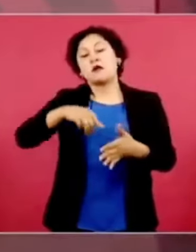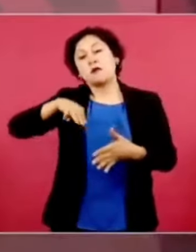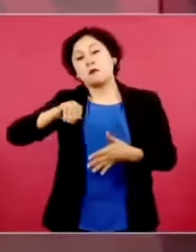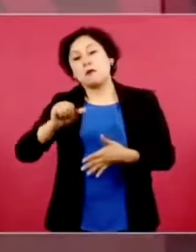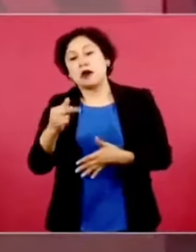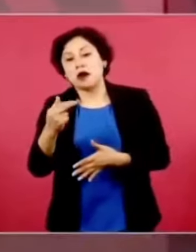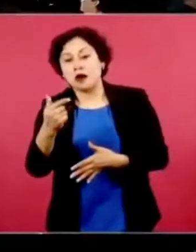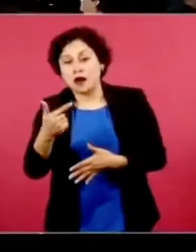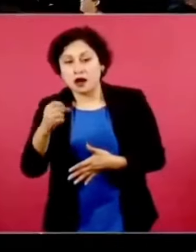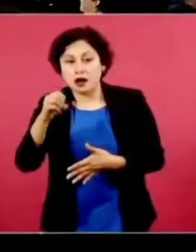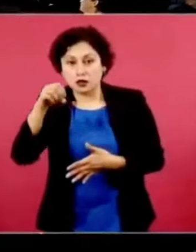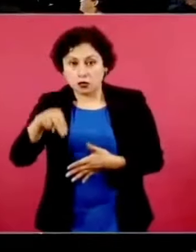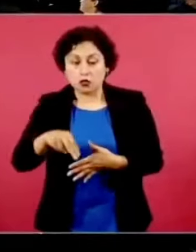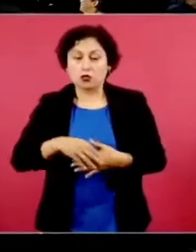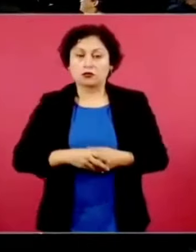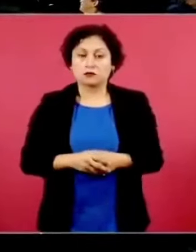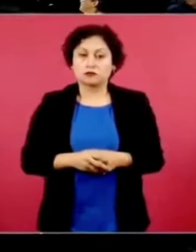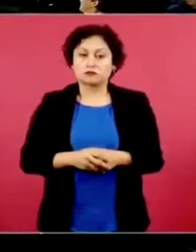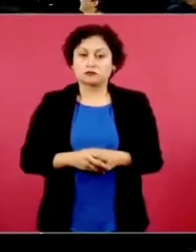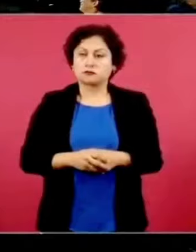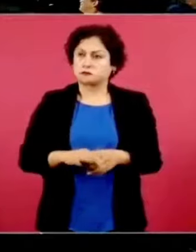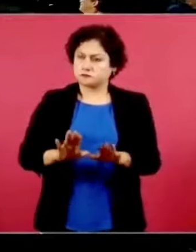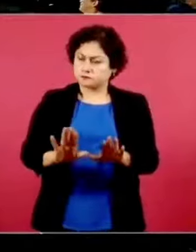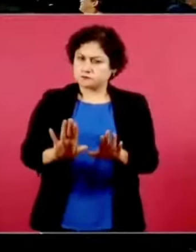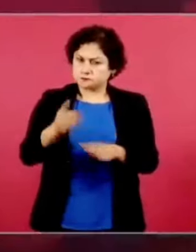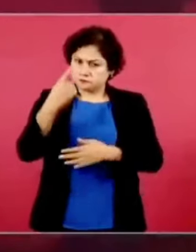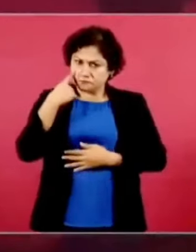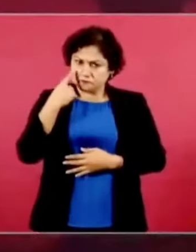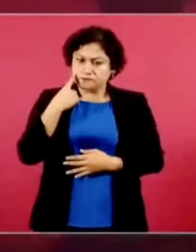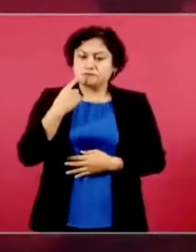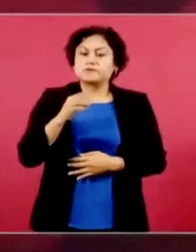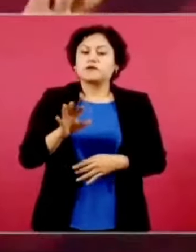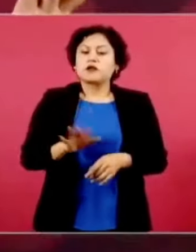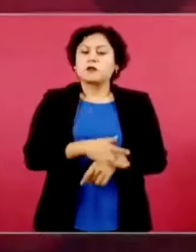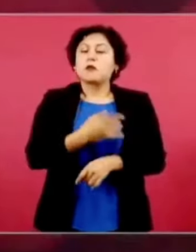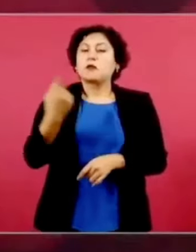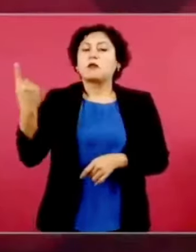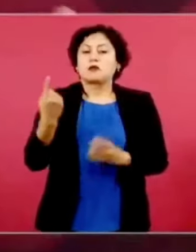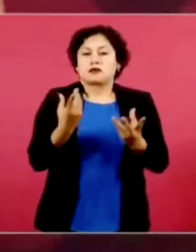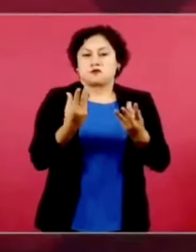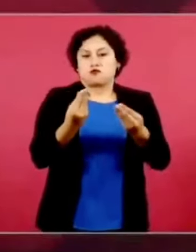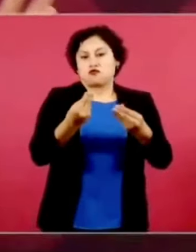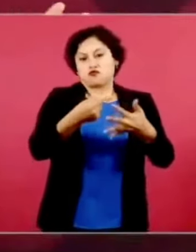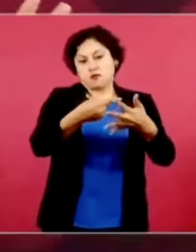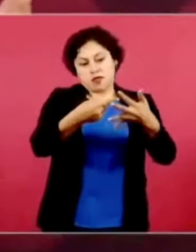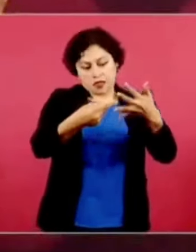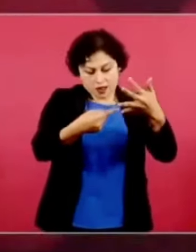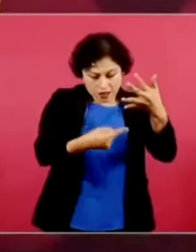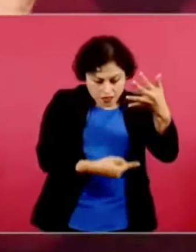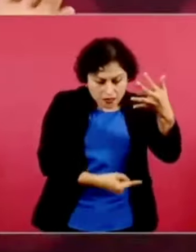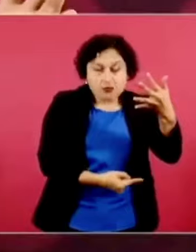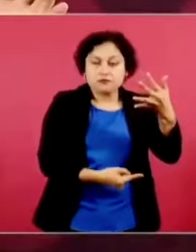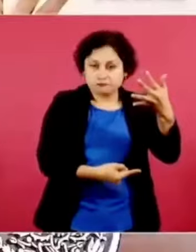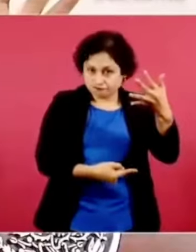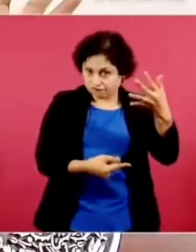No, sí, pero no, si no, es que son muchos, pero yo creo esos,